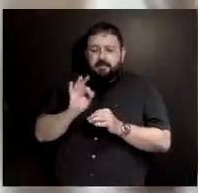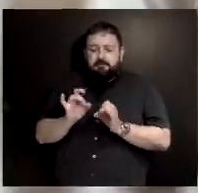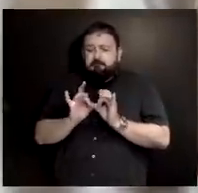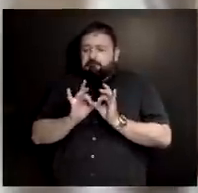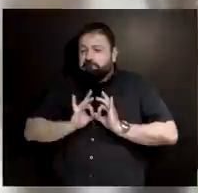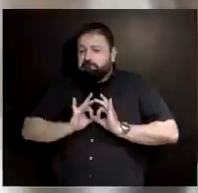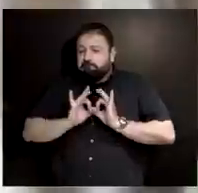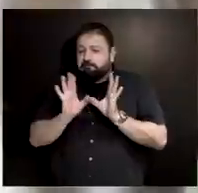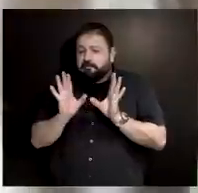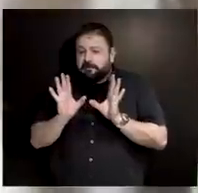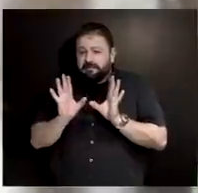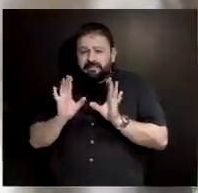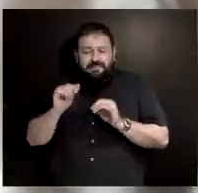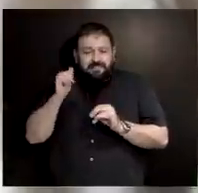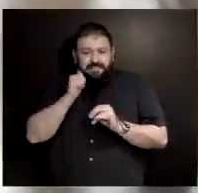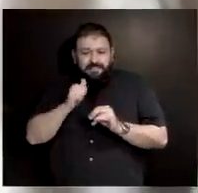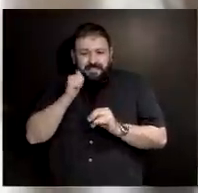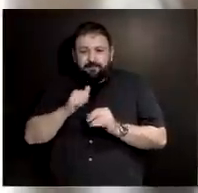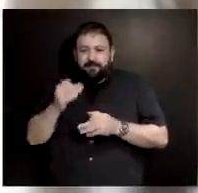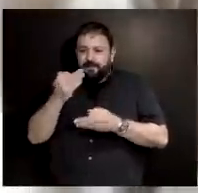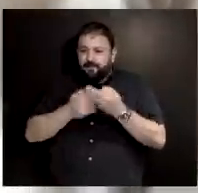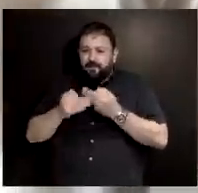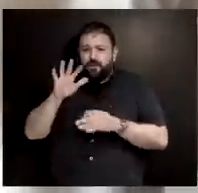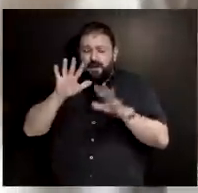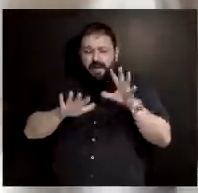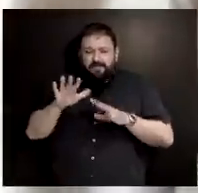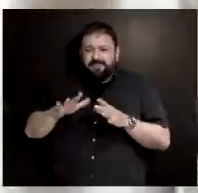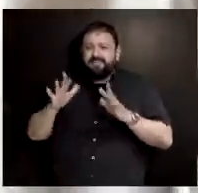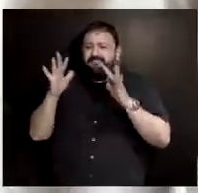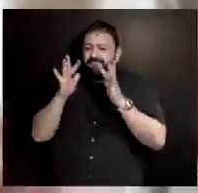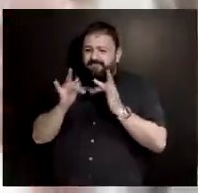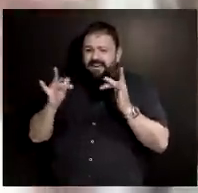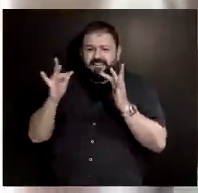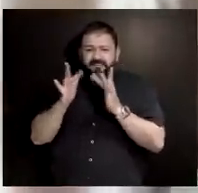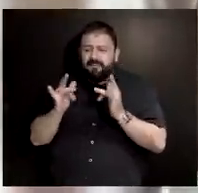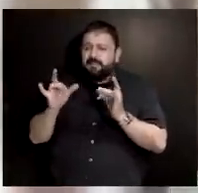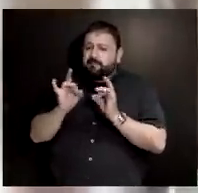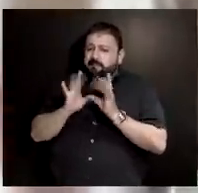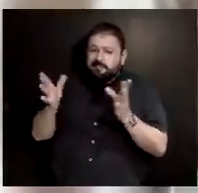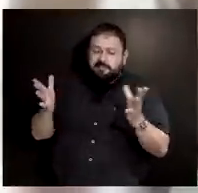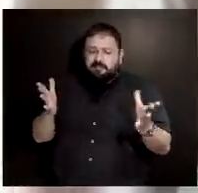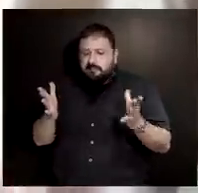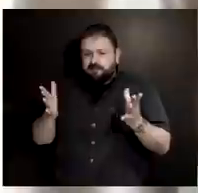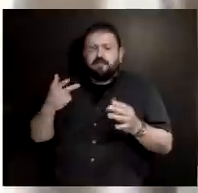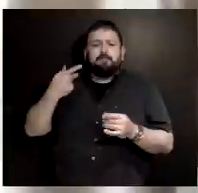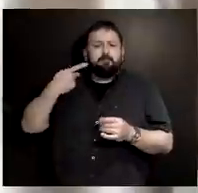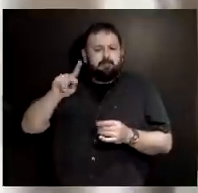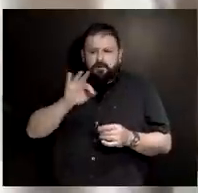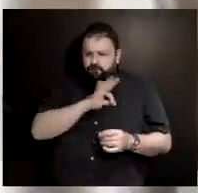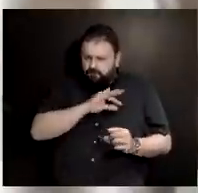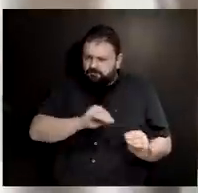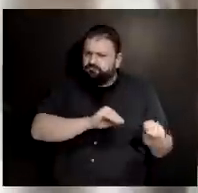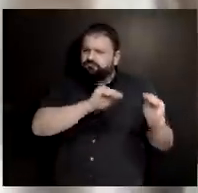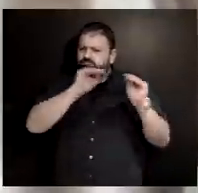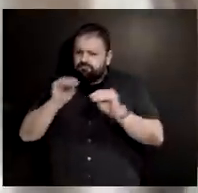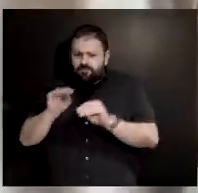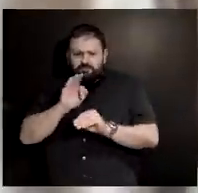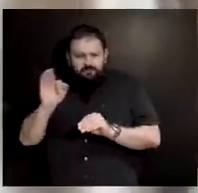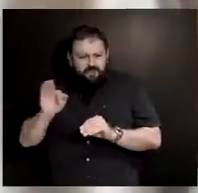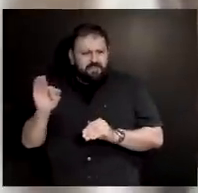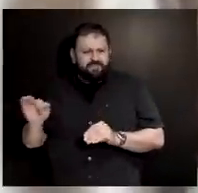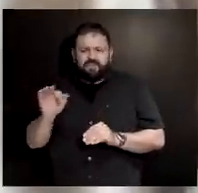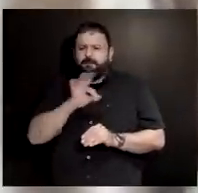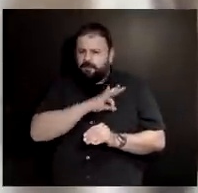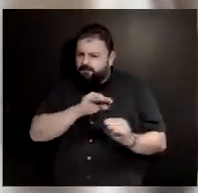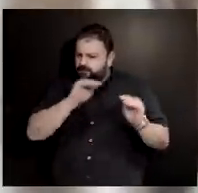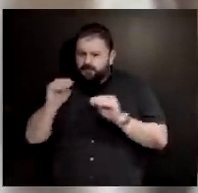dicho siempre, el tema de París se complica, lo movemos, pero todos iremos a París eventualmente. Dubái, nosotros